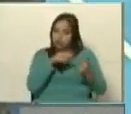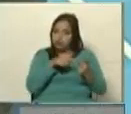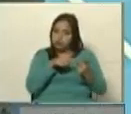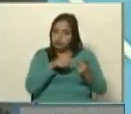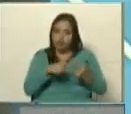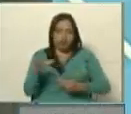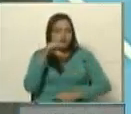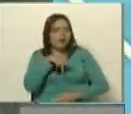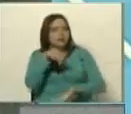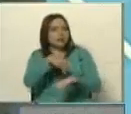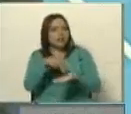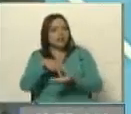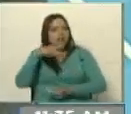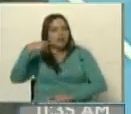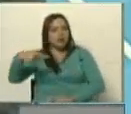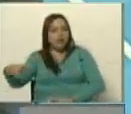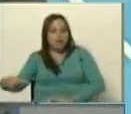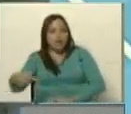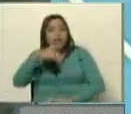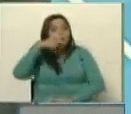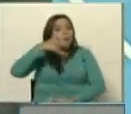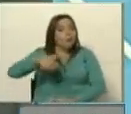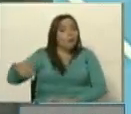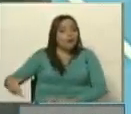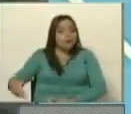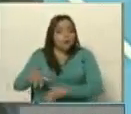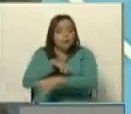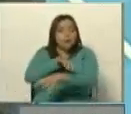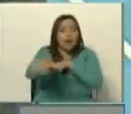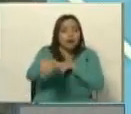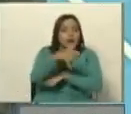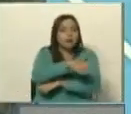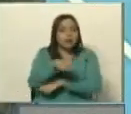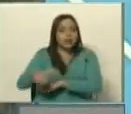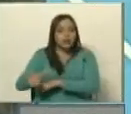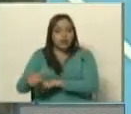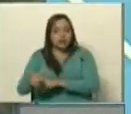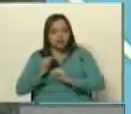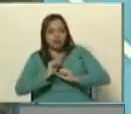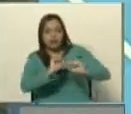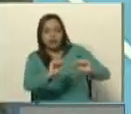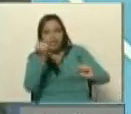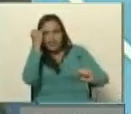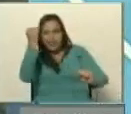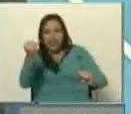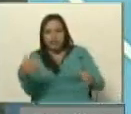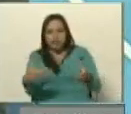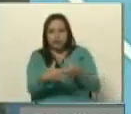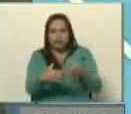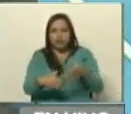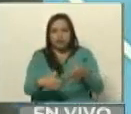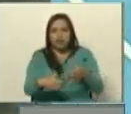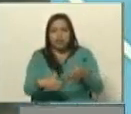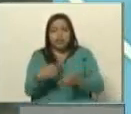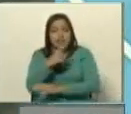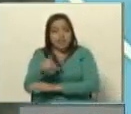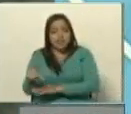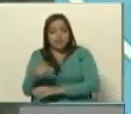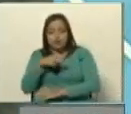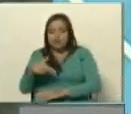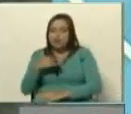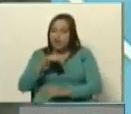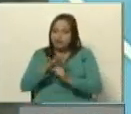hay participación política de los pueblos, de las masas, en contra de estas ideas de la derecha, vamos a ser derrotados.